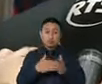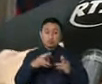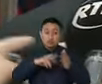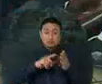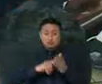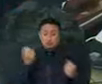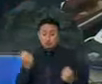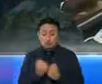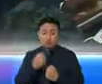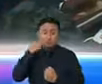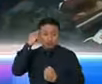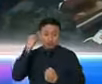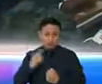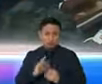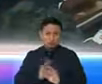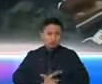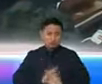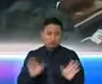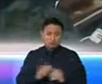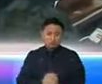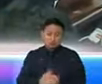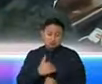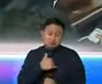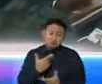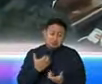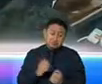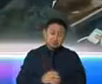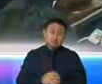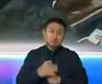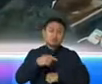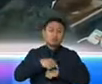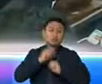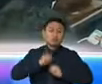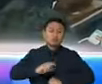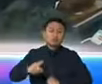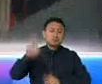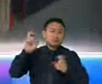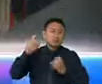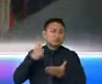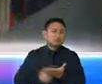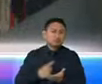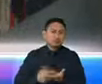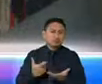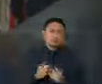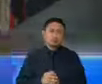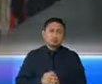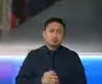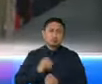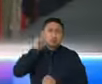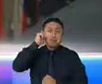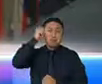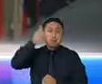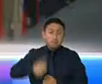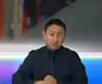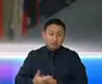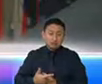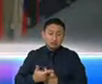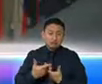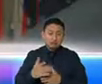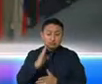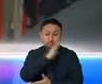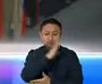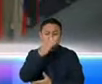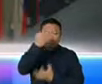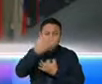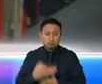un apoyo a Rafael Correa. Tan solo buscan tener más tiempo para analizar el tema. Mañana ustedes van a ver una posición firme porque